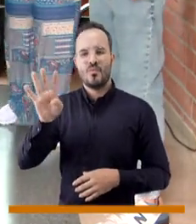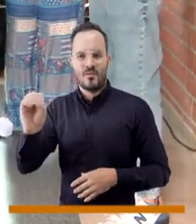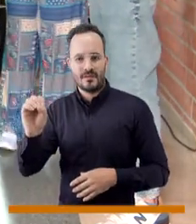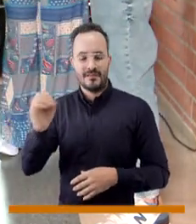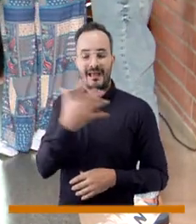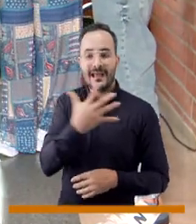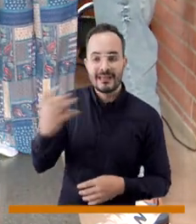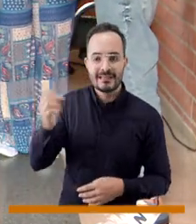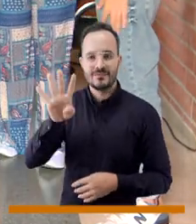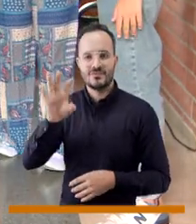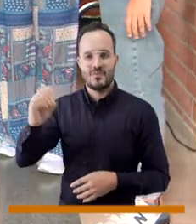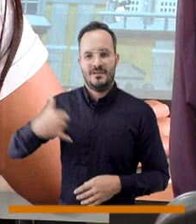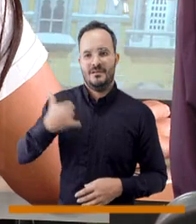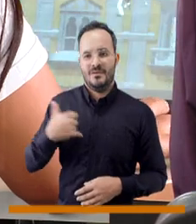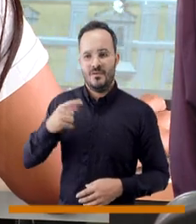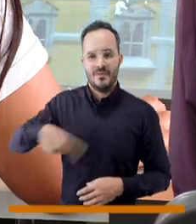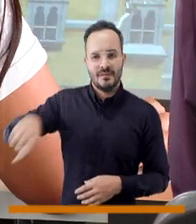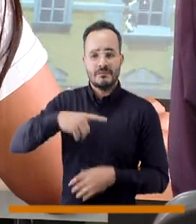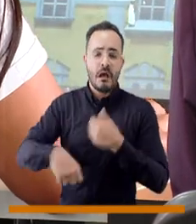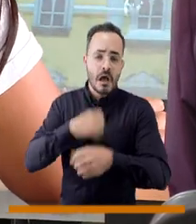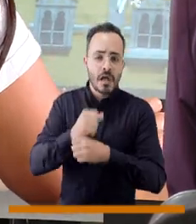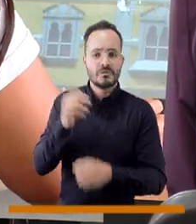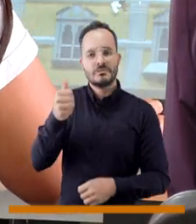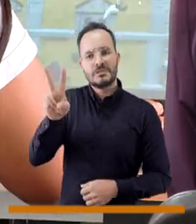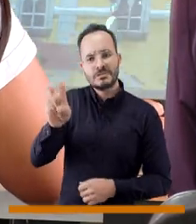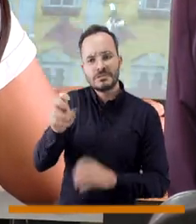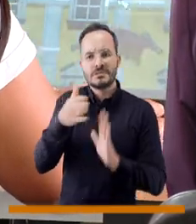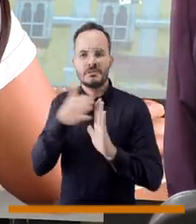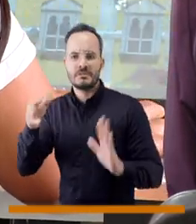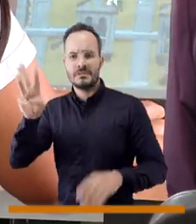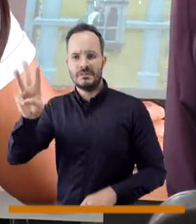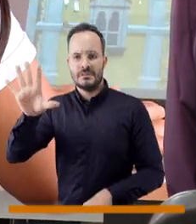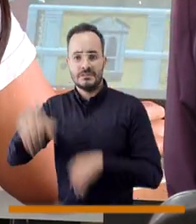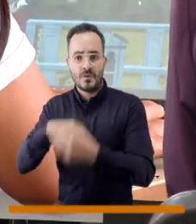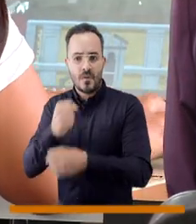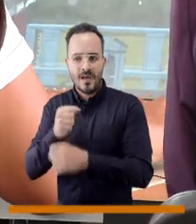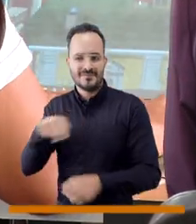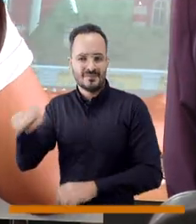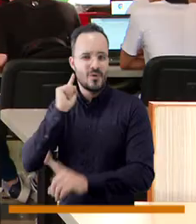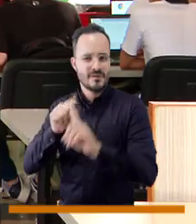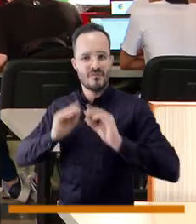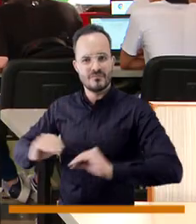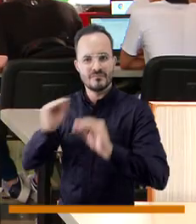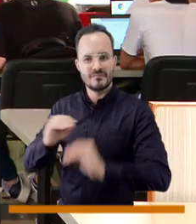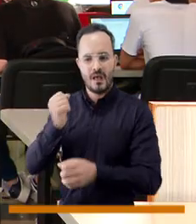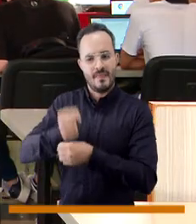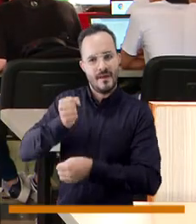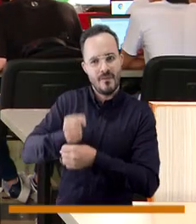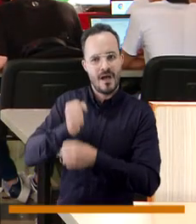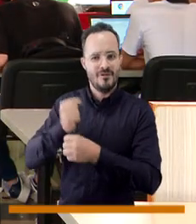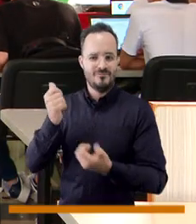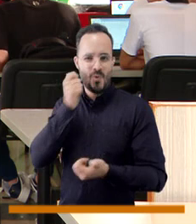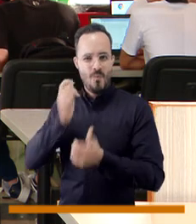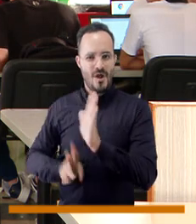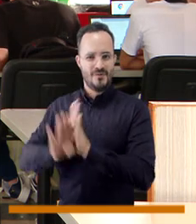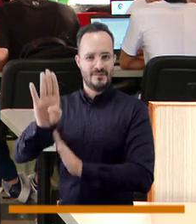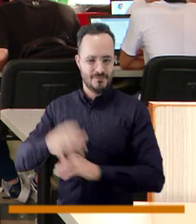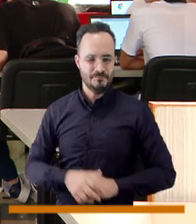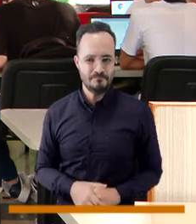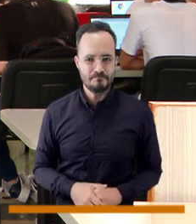la cual atiende 540 jóvenes entre los 17 y los 35 años en educación para el trabajo y el desarrollo